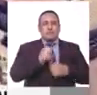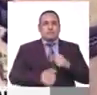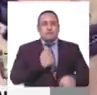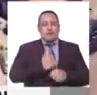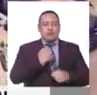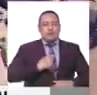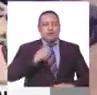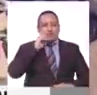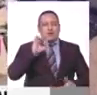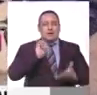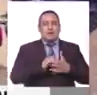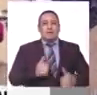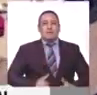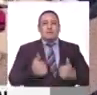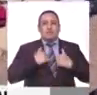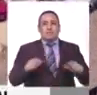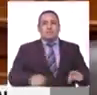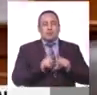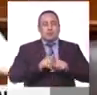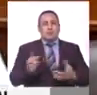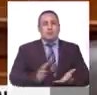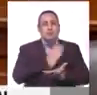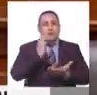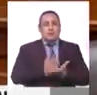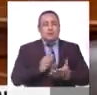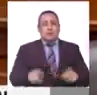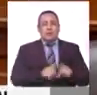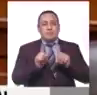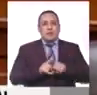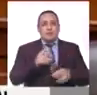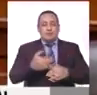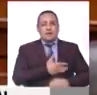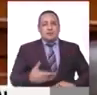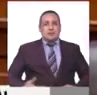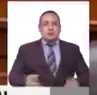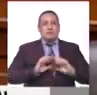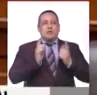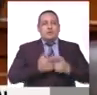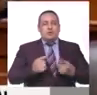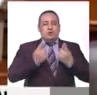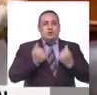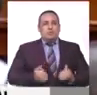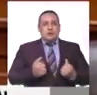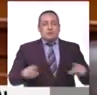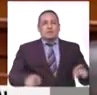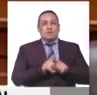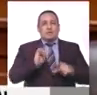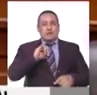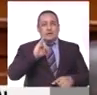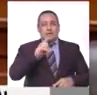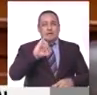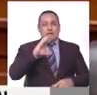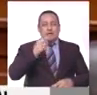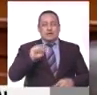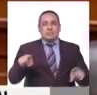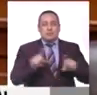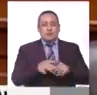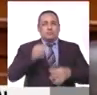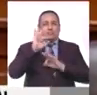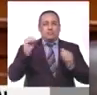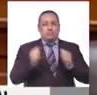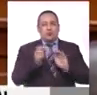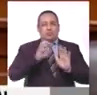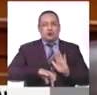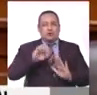de cautiverio que vivió y que lo afectaron. Previamente, el presidente de la Comisión de Economía, Ilis López Ureña, sustentó